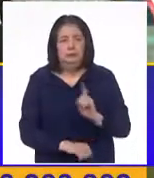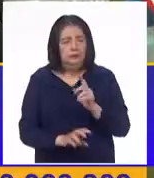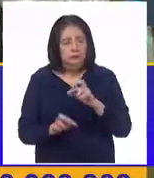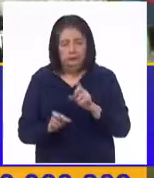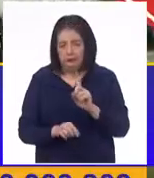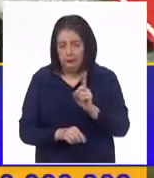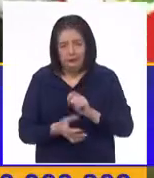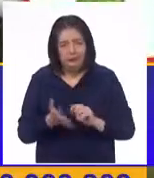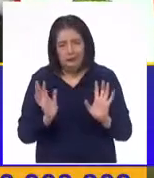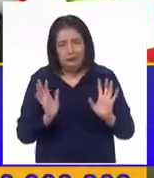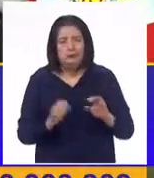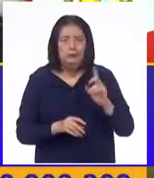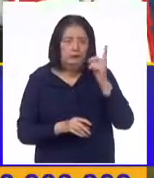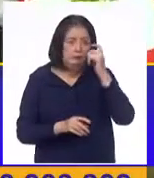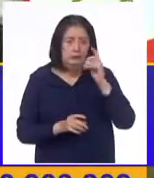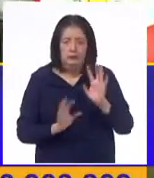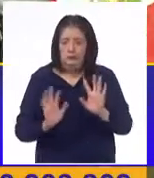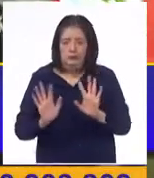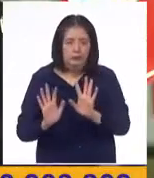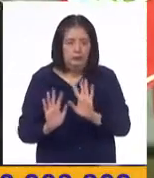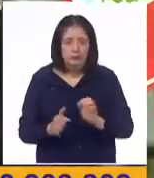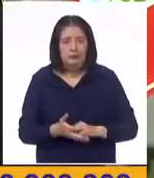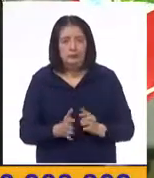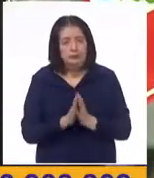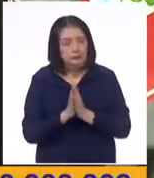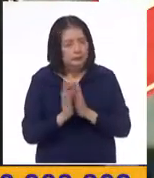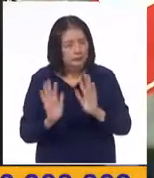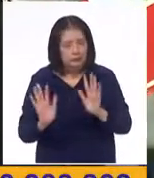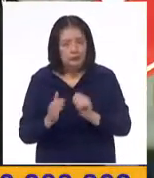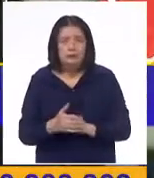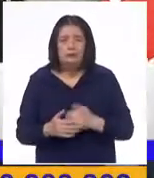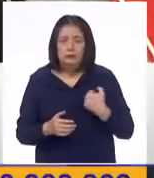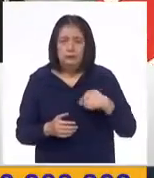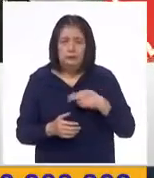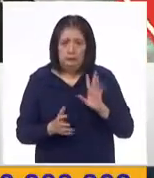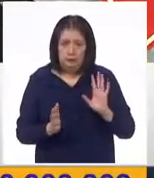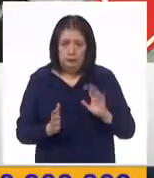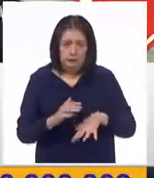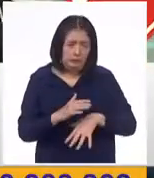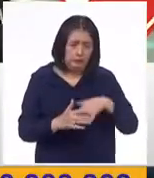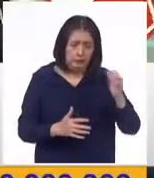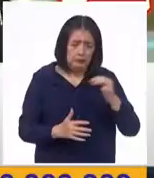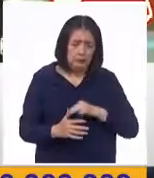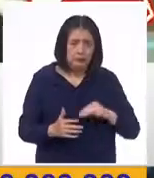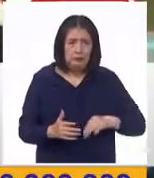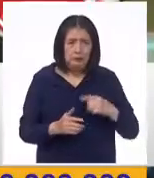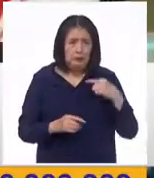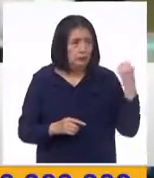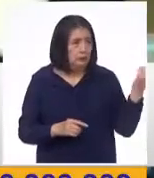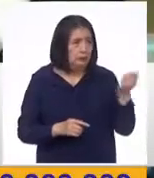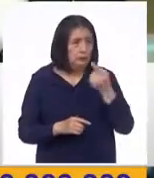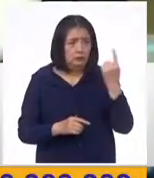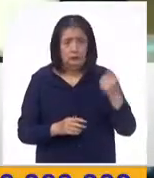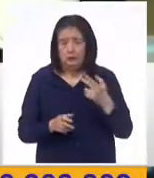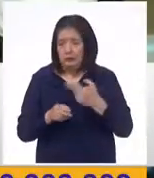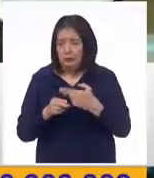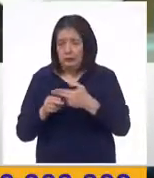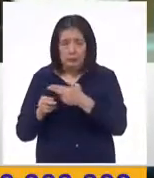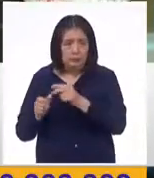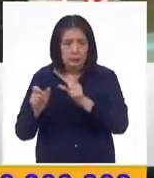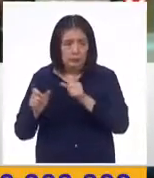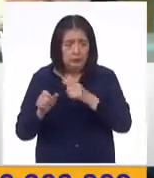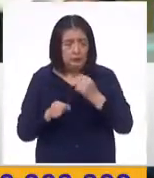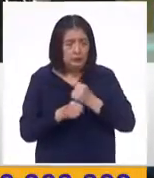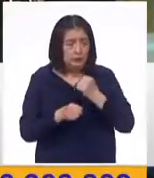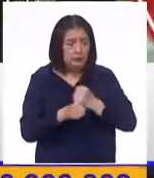permitamos que se politice, por favor. Además, saldremos las autoridades, pero todo este contingente humano de